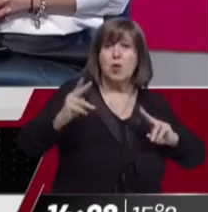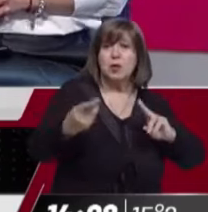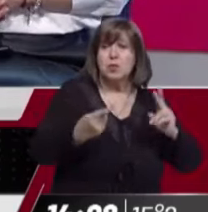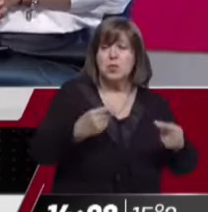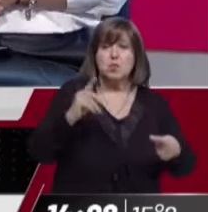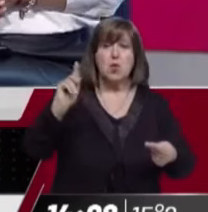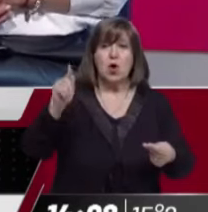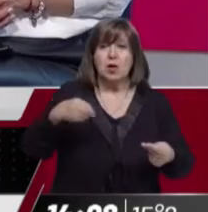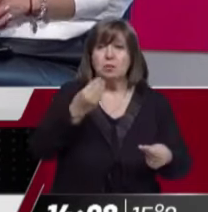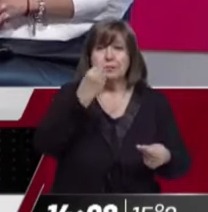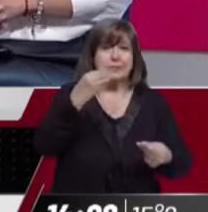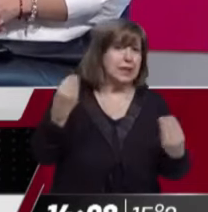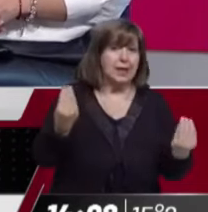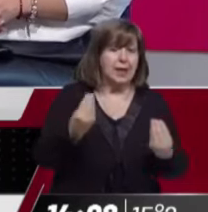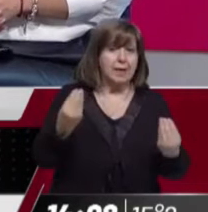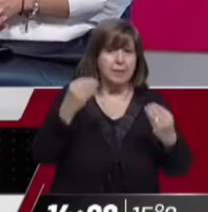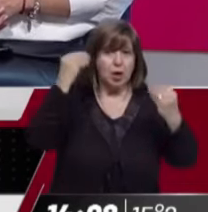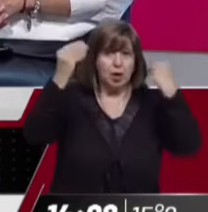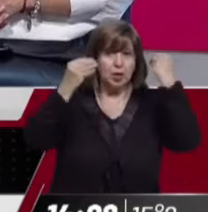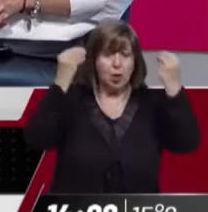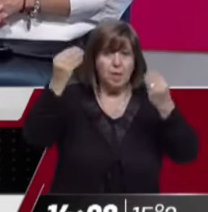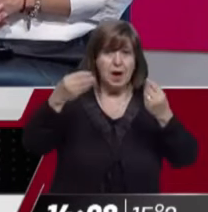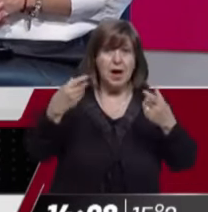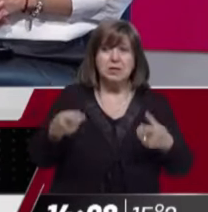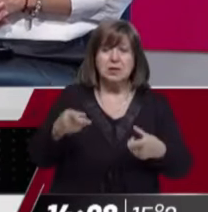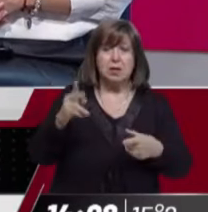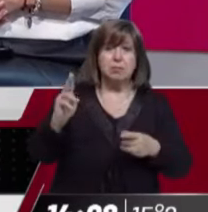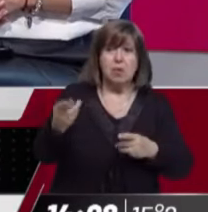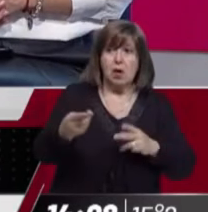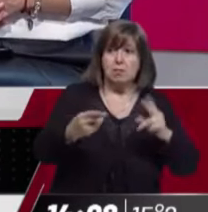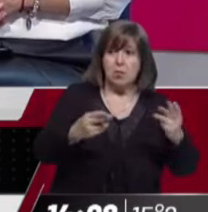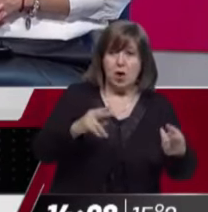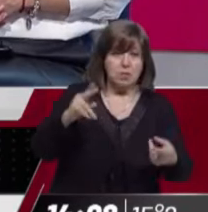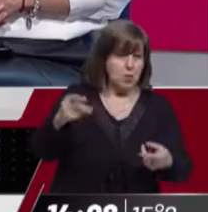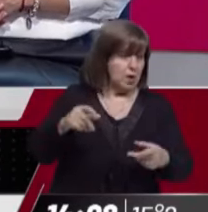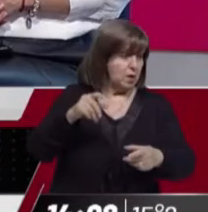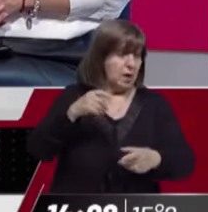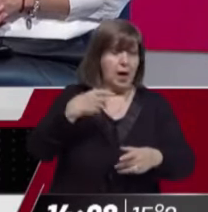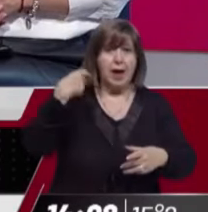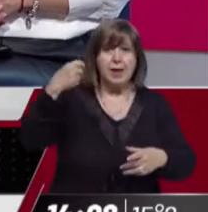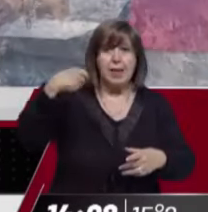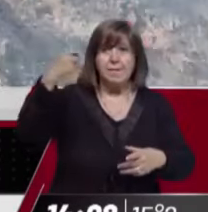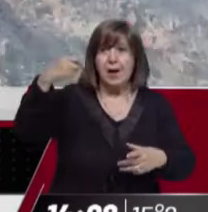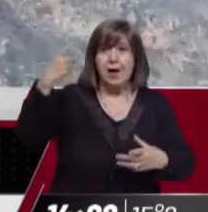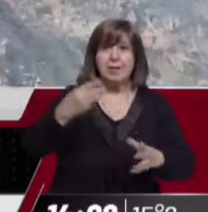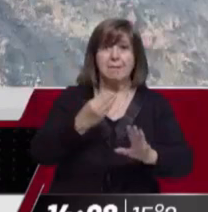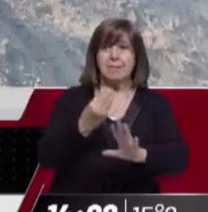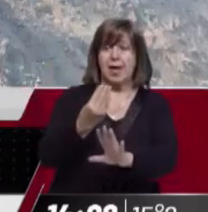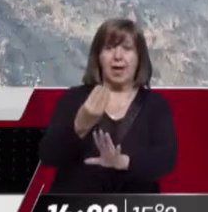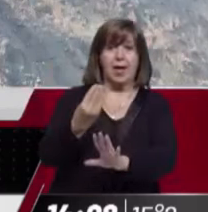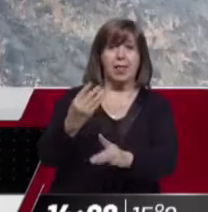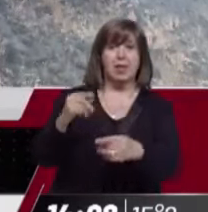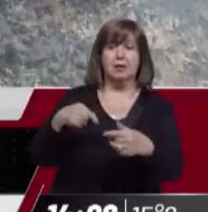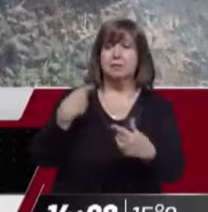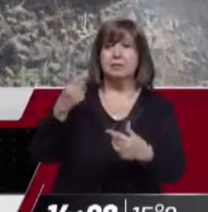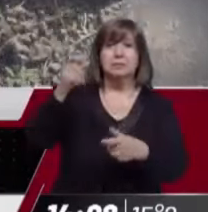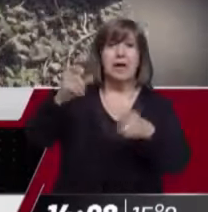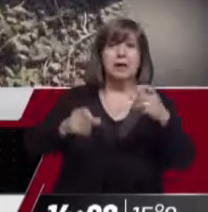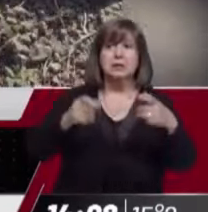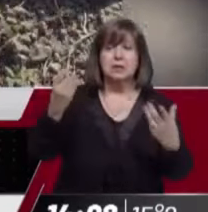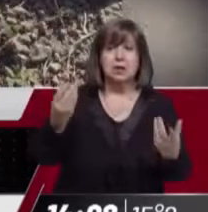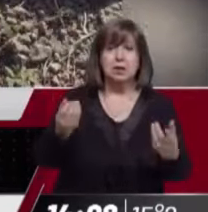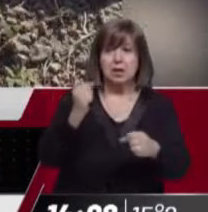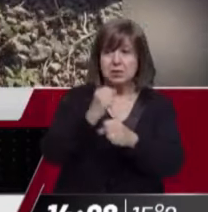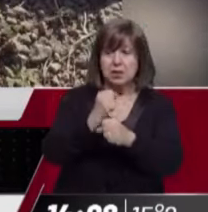cuales han fallecido. Pero hay preocupación porque, claro, así como murieron estos animales, tienen temor de que las personas